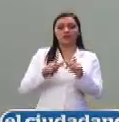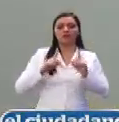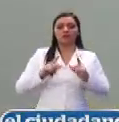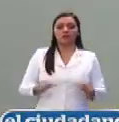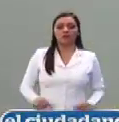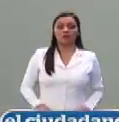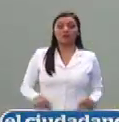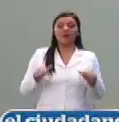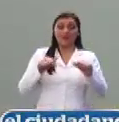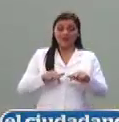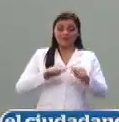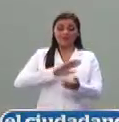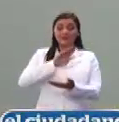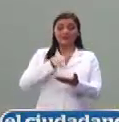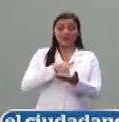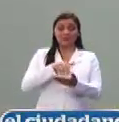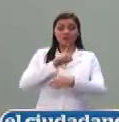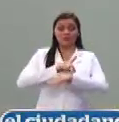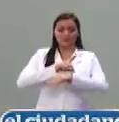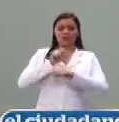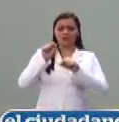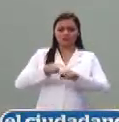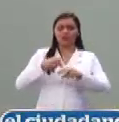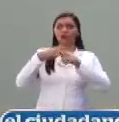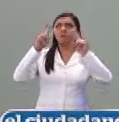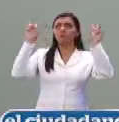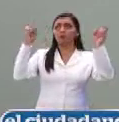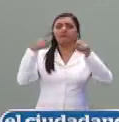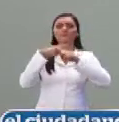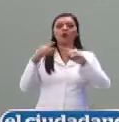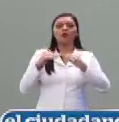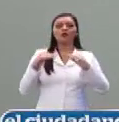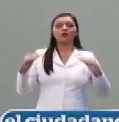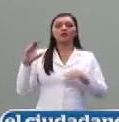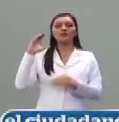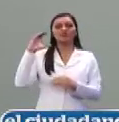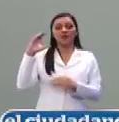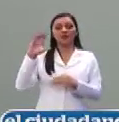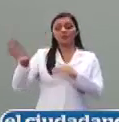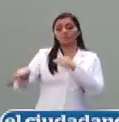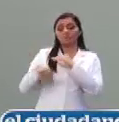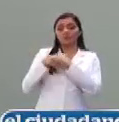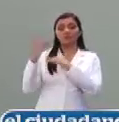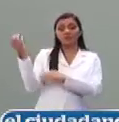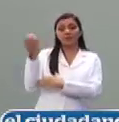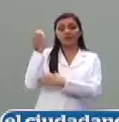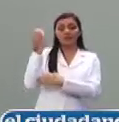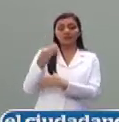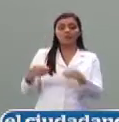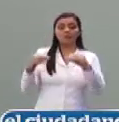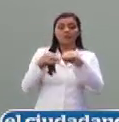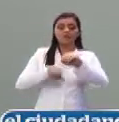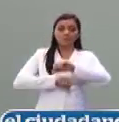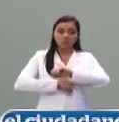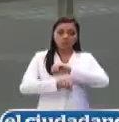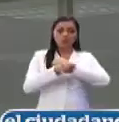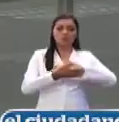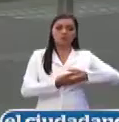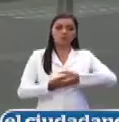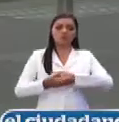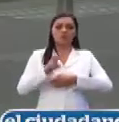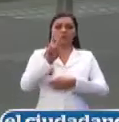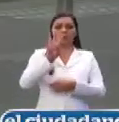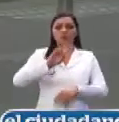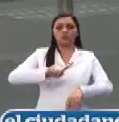este posee porque vamos a contar sobre todo con el área de emergencias y el área de maternidad las 24 horas